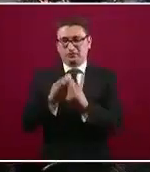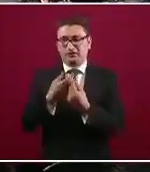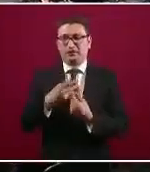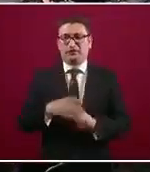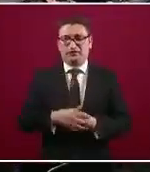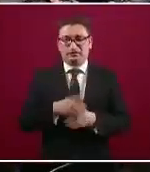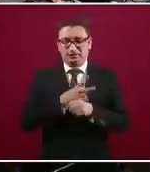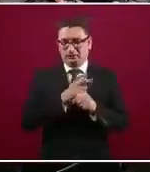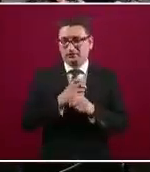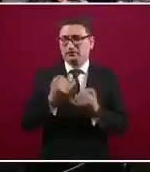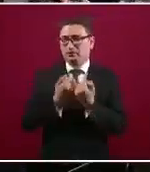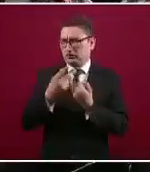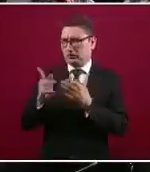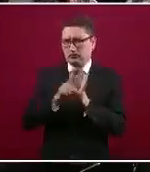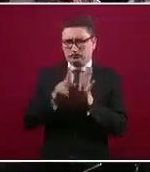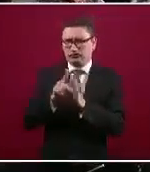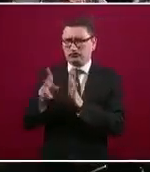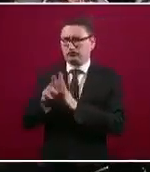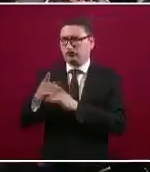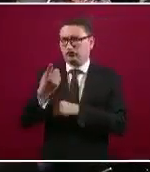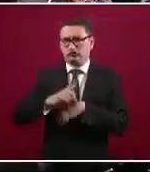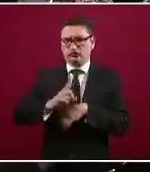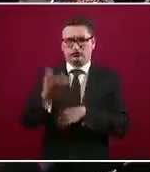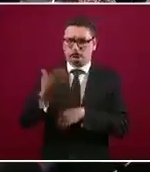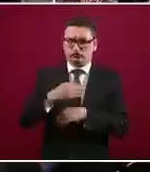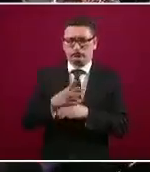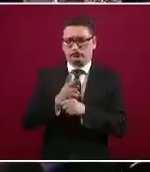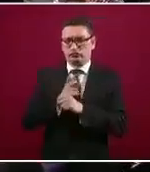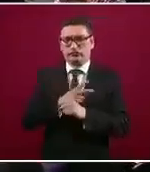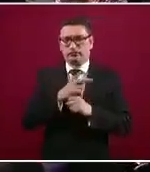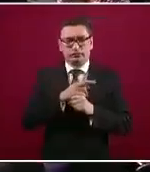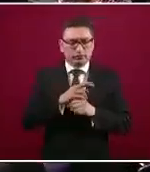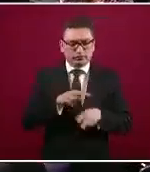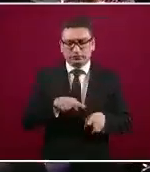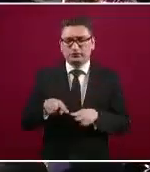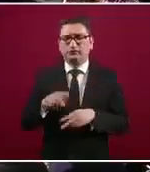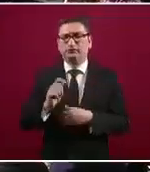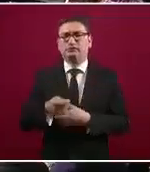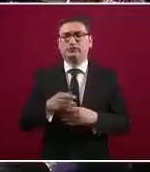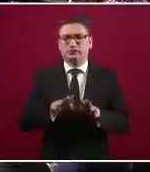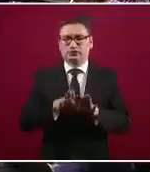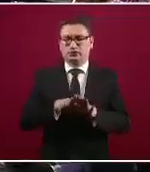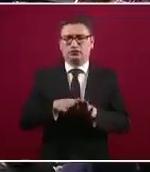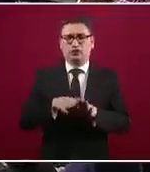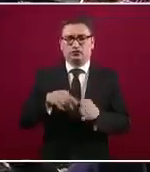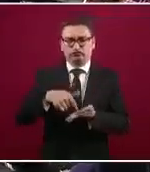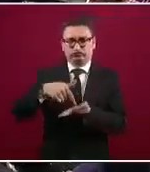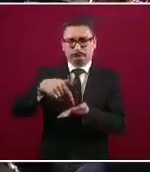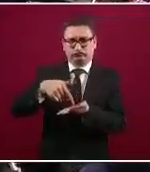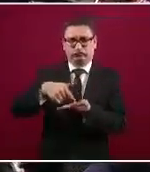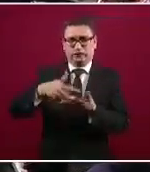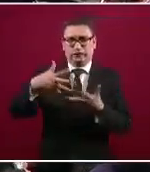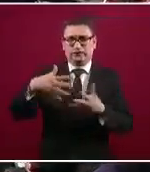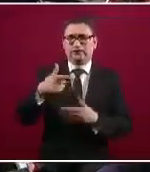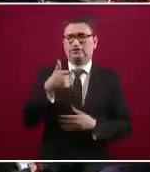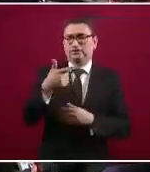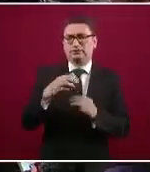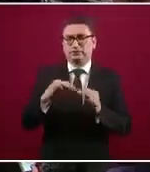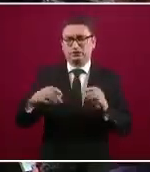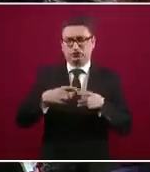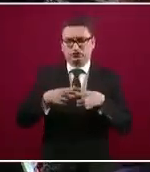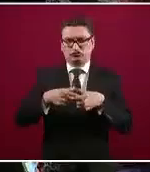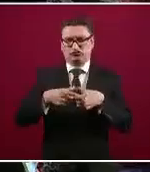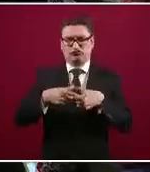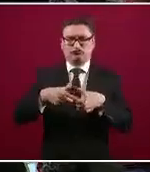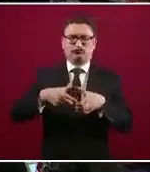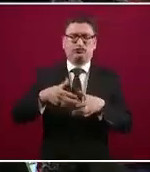invitamos también a los medios de comunicación en una ocasión. Entonces, hagan de cuenta que es un taladro enorme de 7 metros de diámetro, preciosa